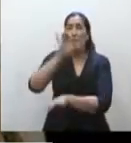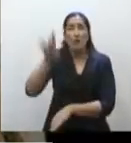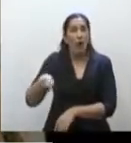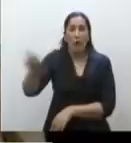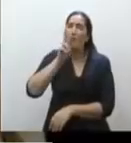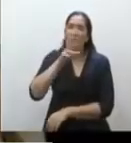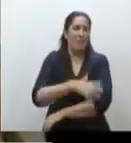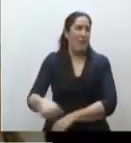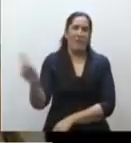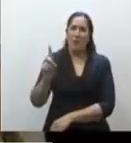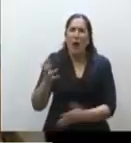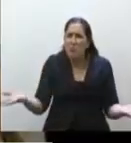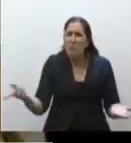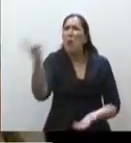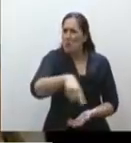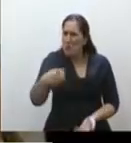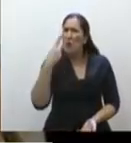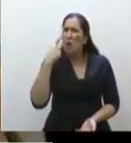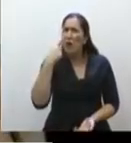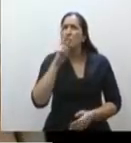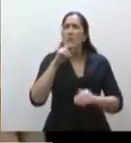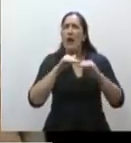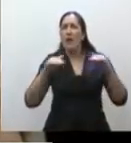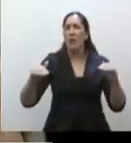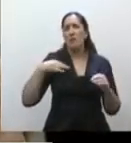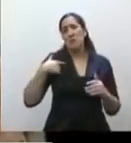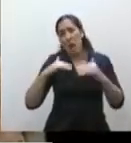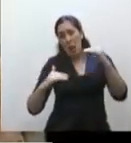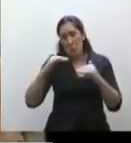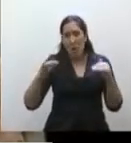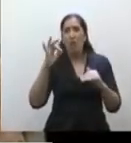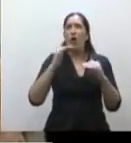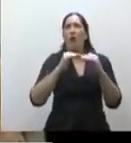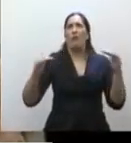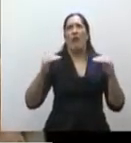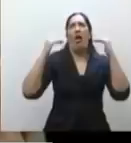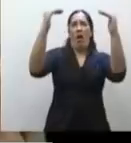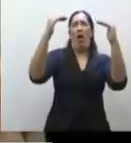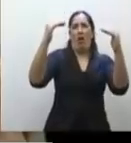O me van a decir que no conocen mujeres de clase media y clase alta